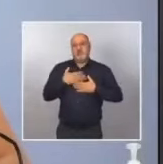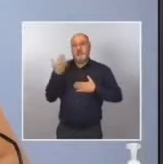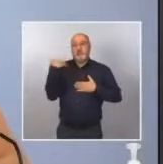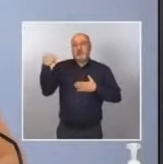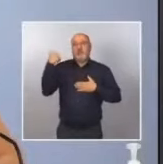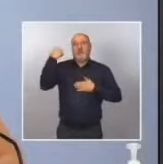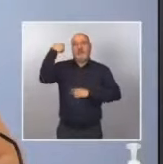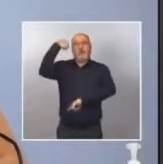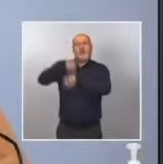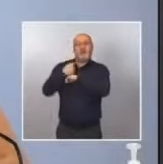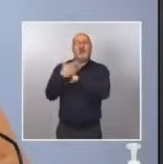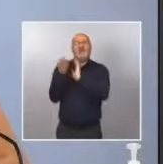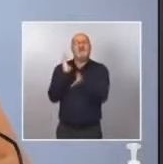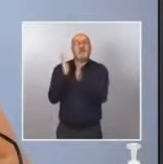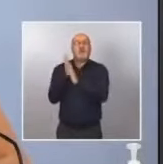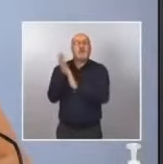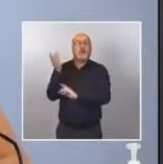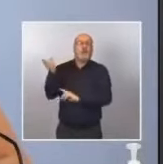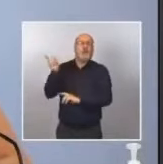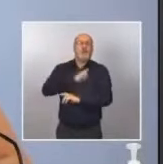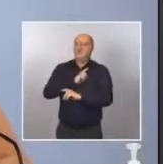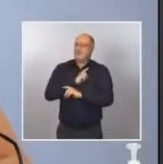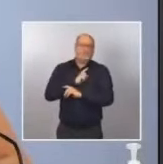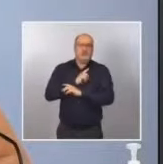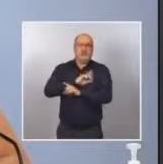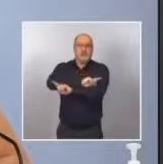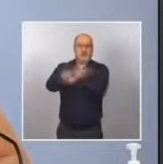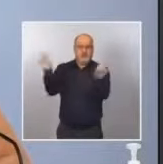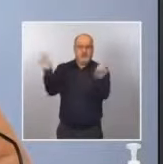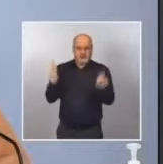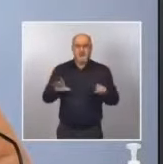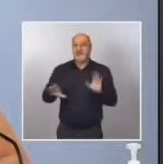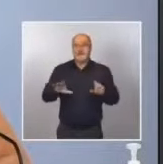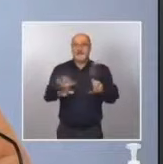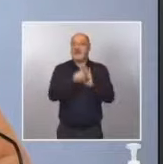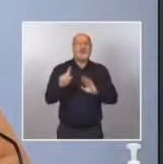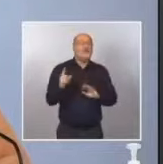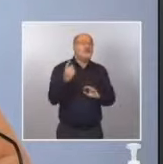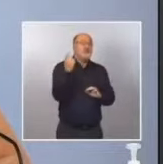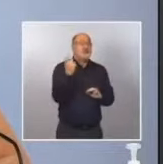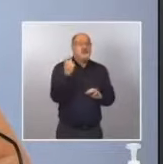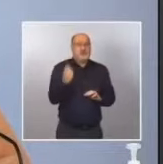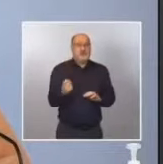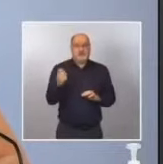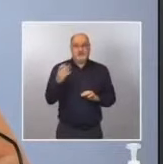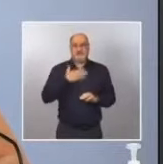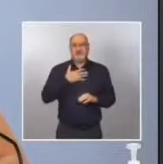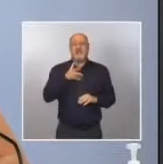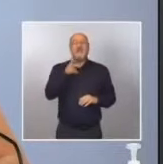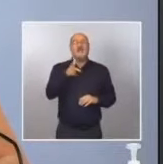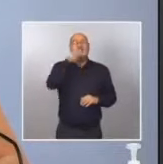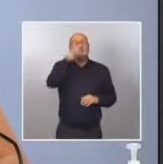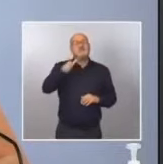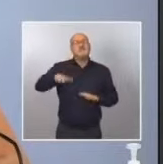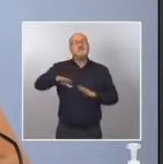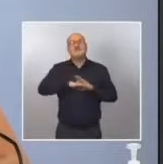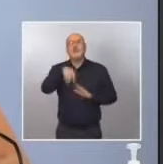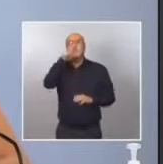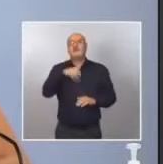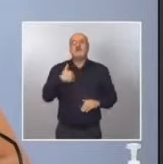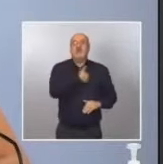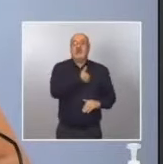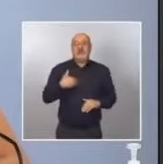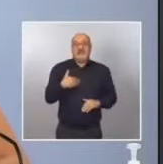les digo quedarían prohibidas legisl por primera vez los derechos fundamentales de las personas intersexuales y establecemos